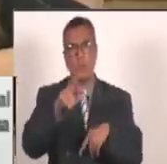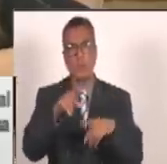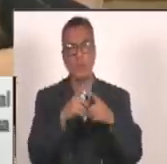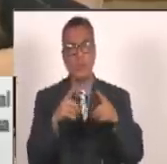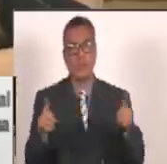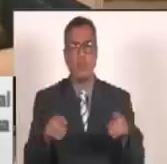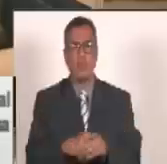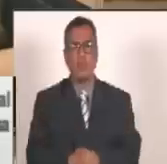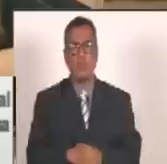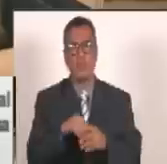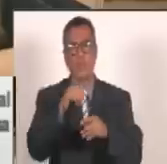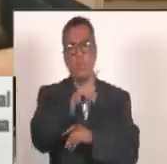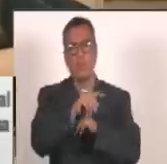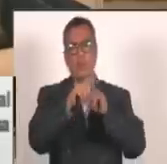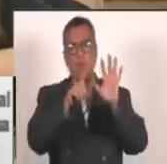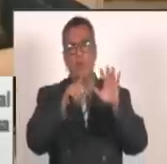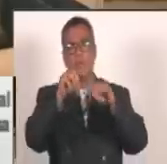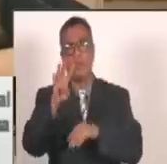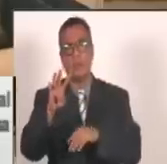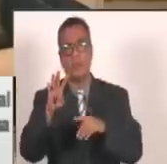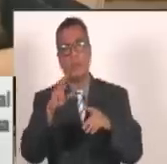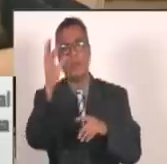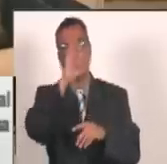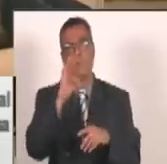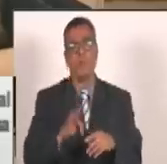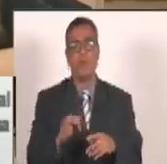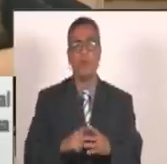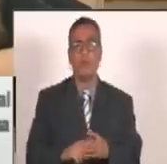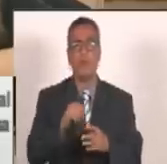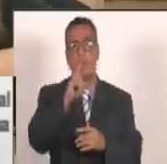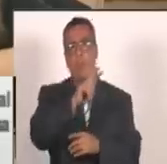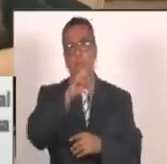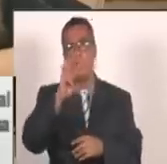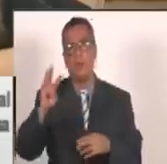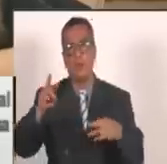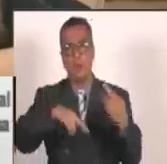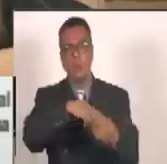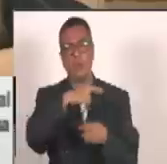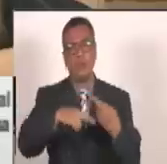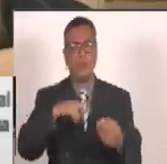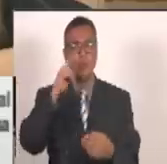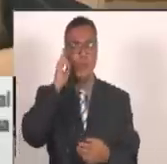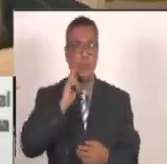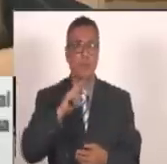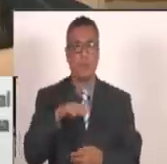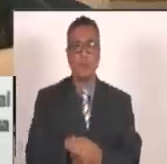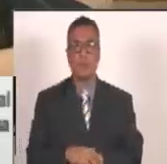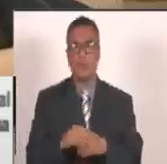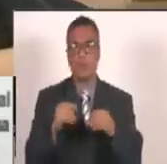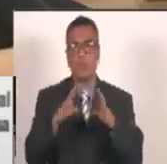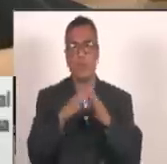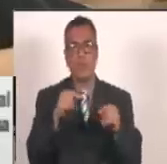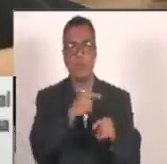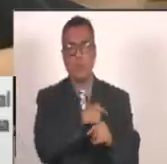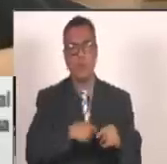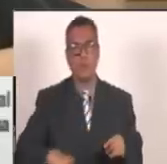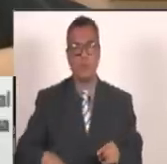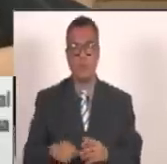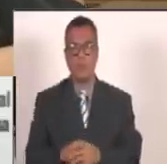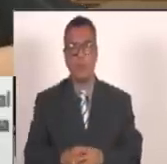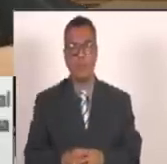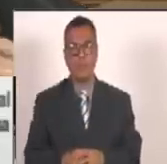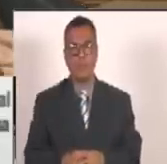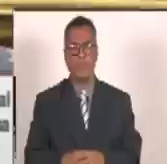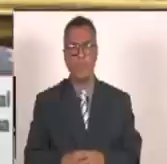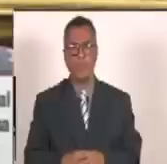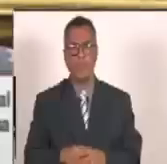la Independencia, 164 de la Federación y 24 de la Revolución Bolivariana. Es todo, ciudadano